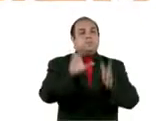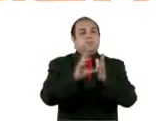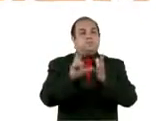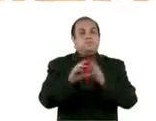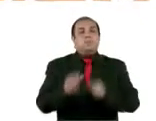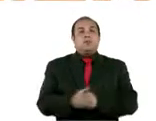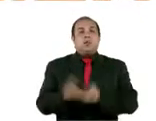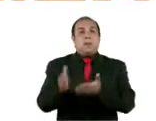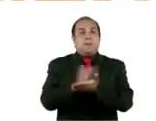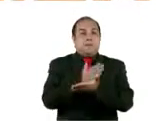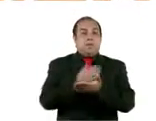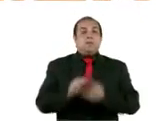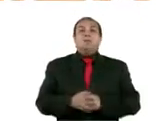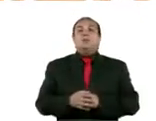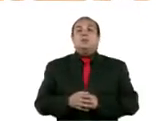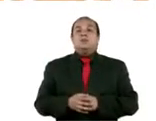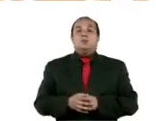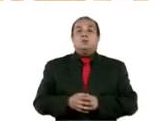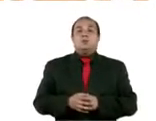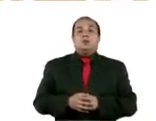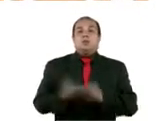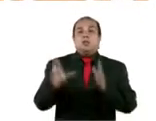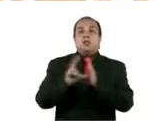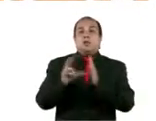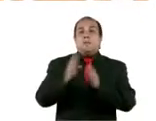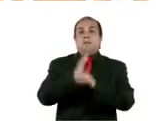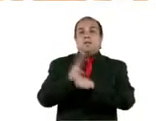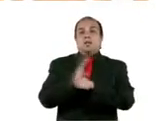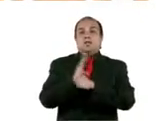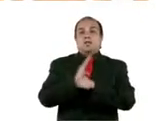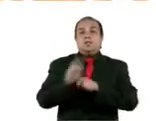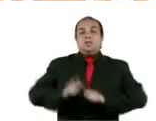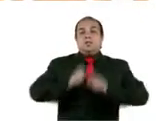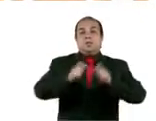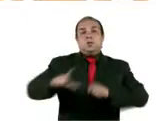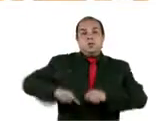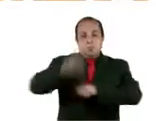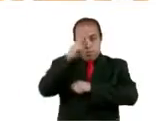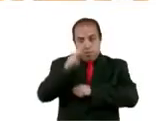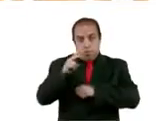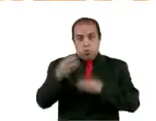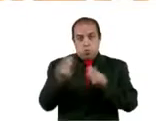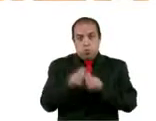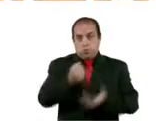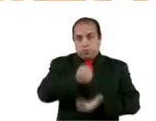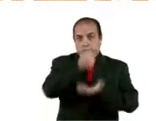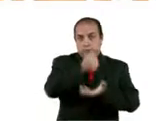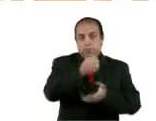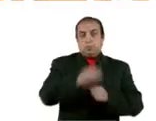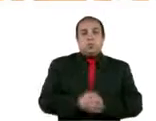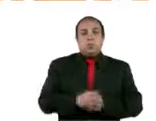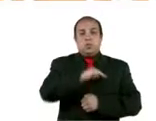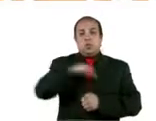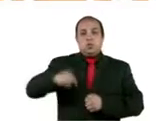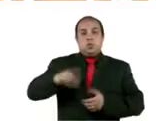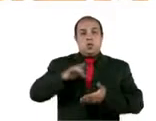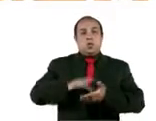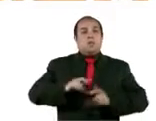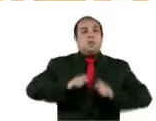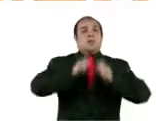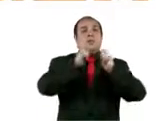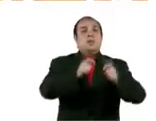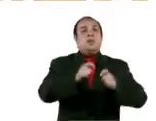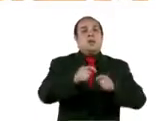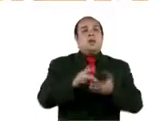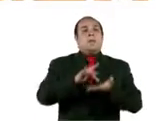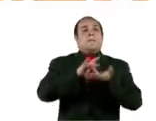tarjeta de bienestar que otorga el Gobierno de México con recursos conjuntos, nosotros daremos el apoyo que históricamente se ha